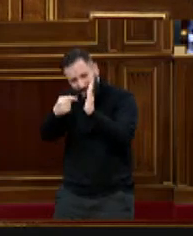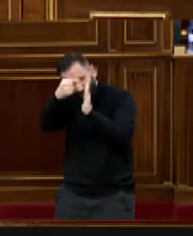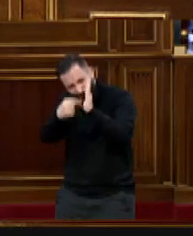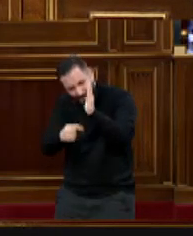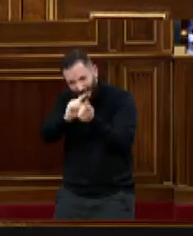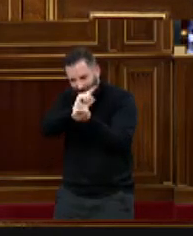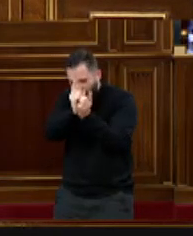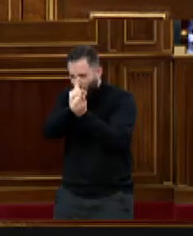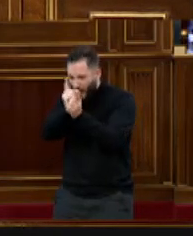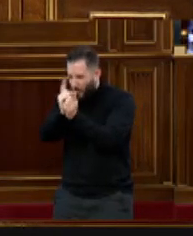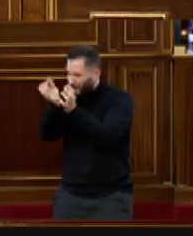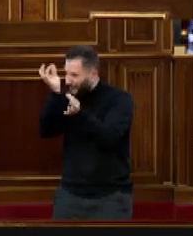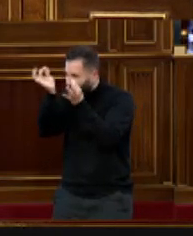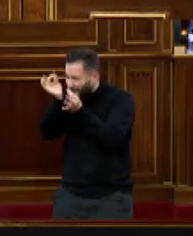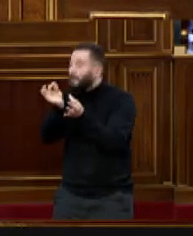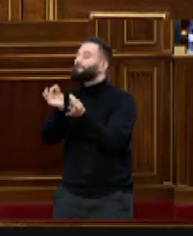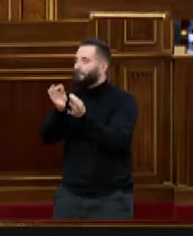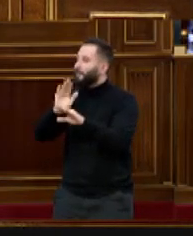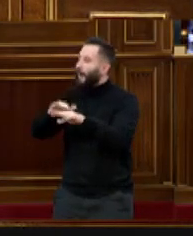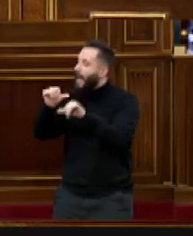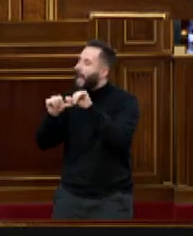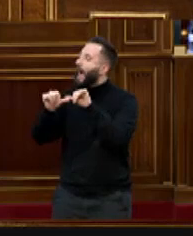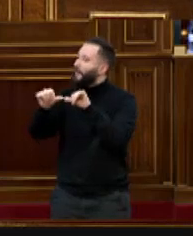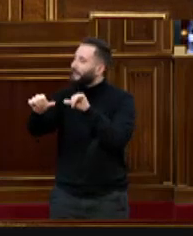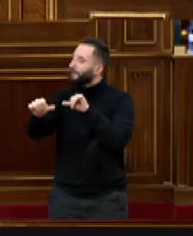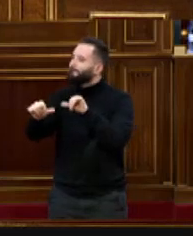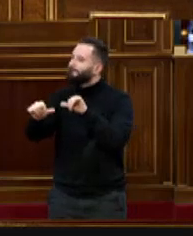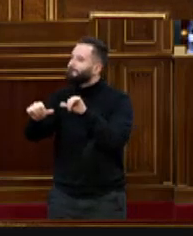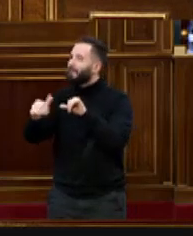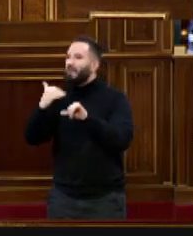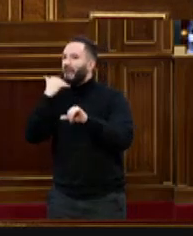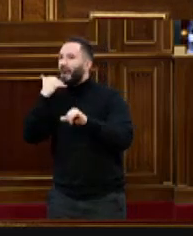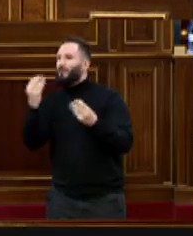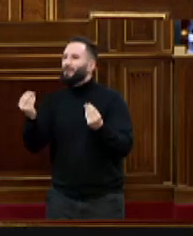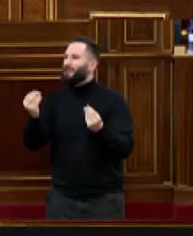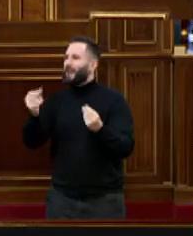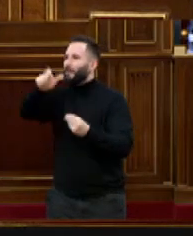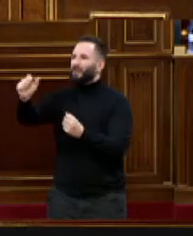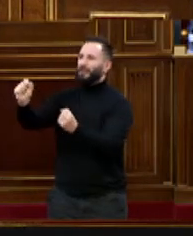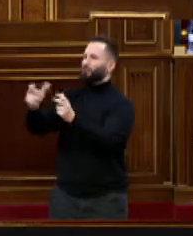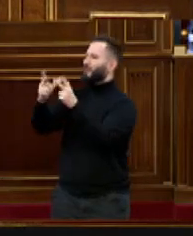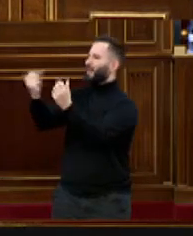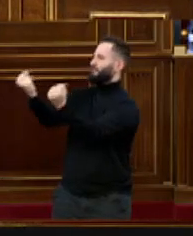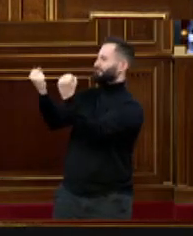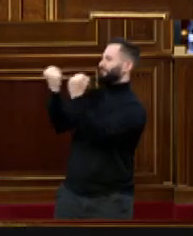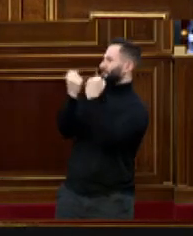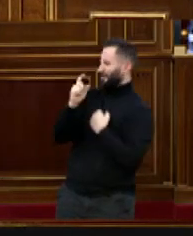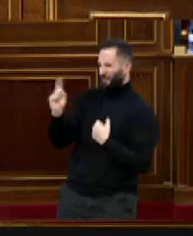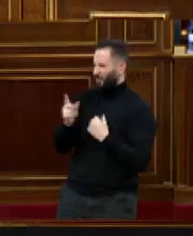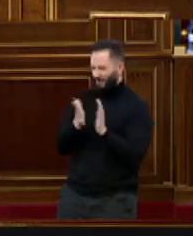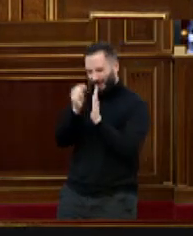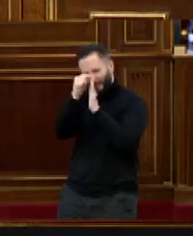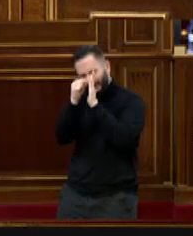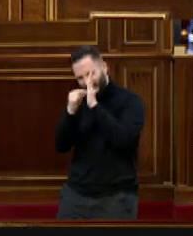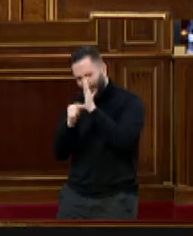esto y para que esto no supiese no fuese algo a lo que hubiese rechazo sino que ha sido algo a lo que con